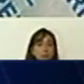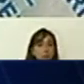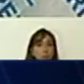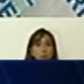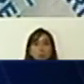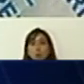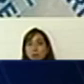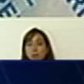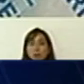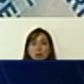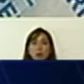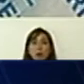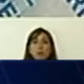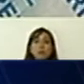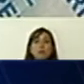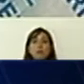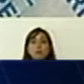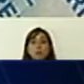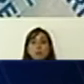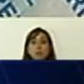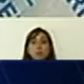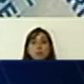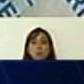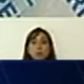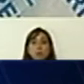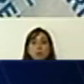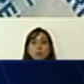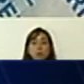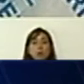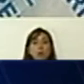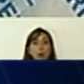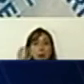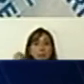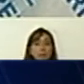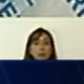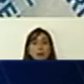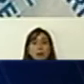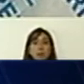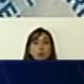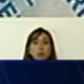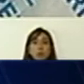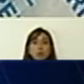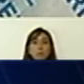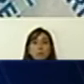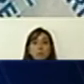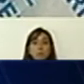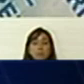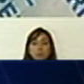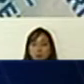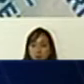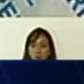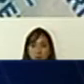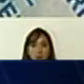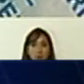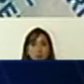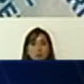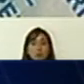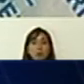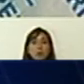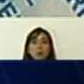de la irrita Asamblea Nacional, órgano que se encuentra en desacato, cuyos actos